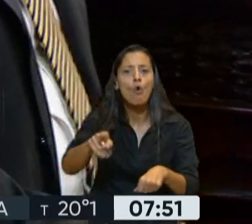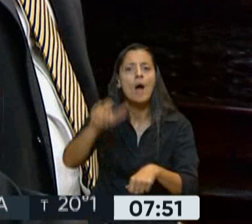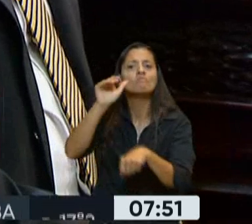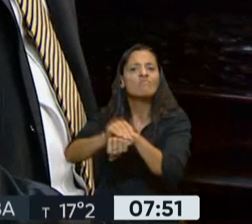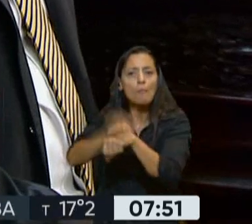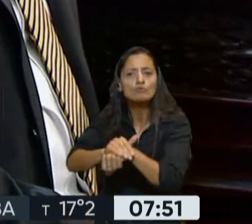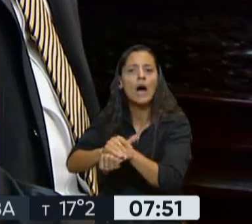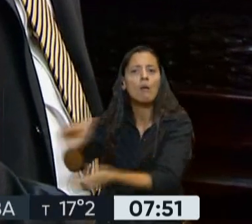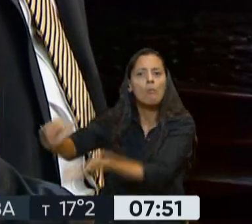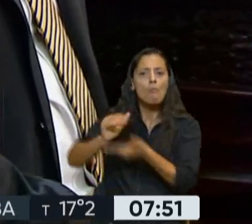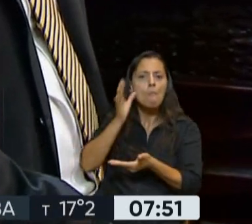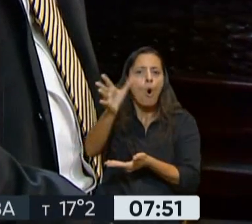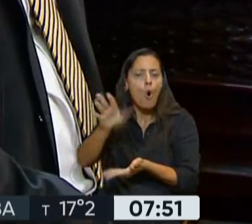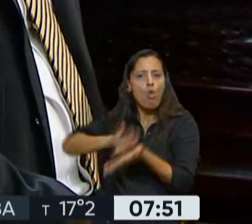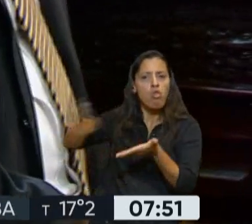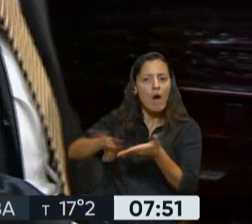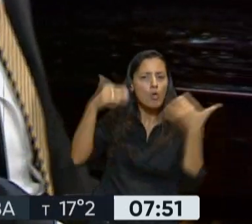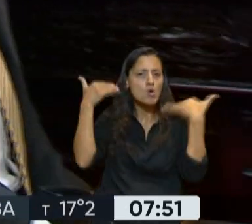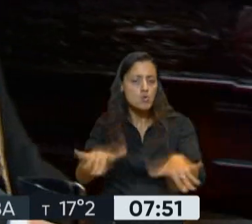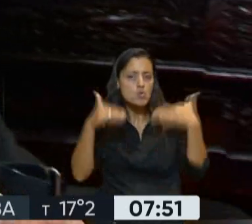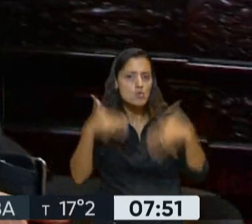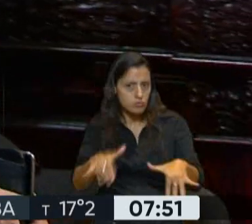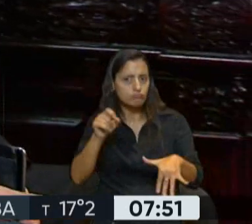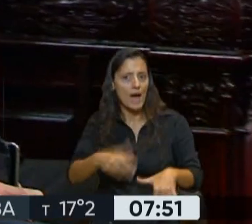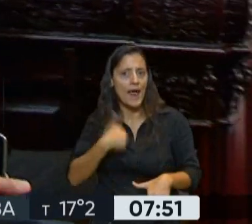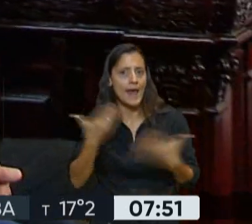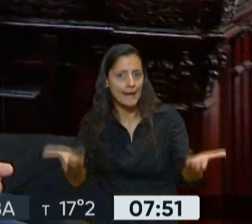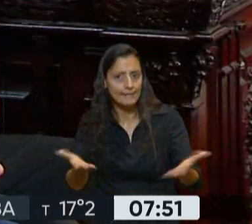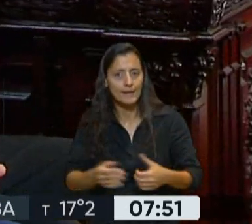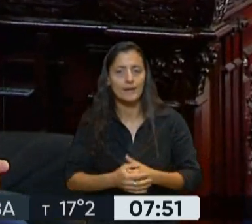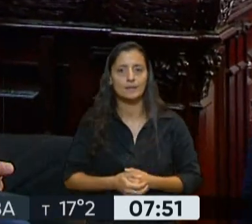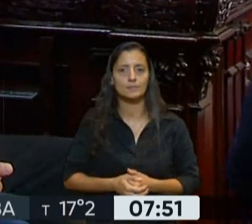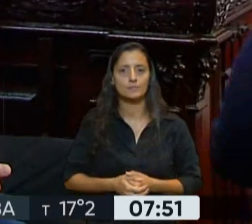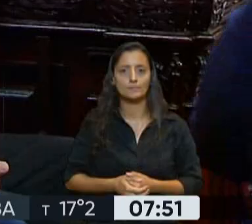los responsables de tanto desatino.